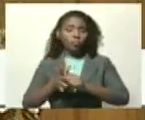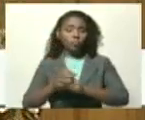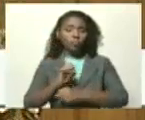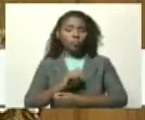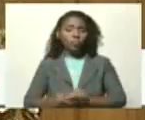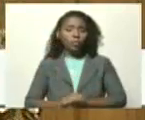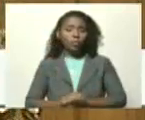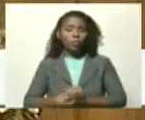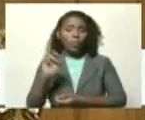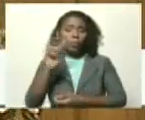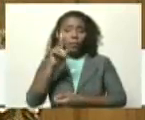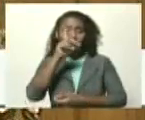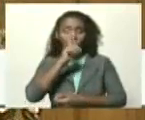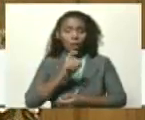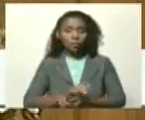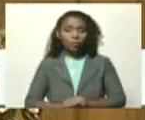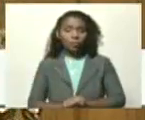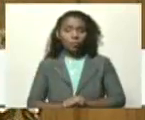por 22 años.